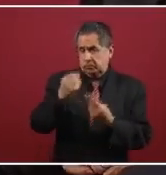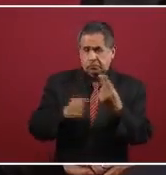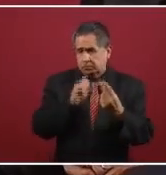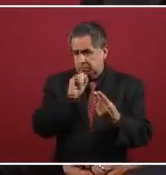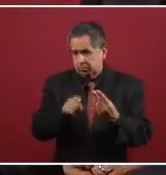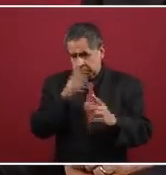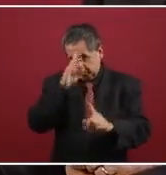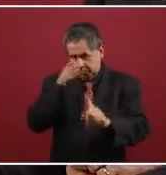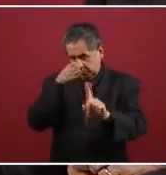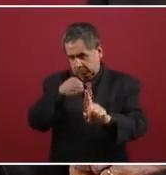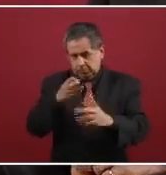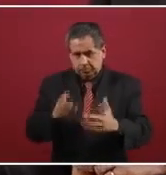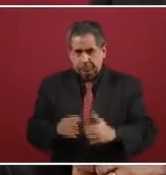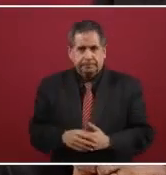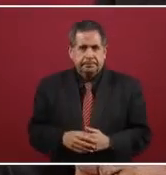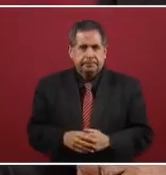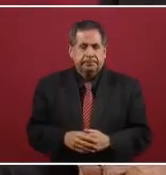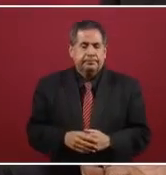porque